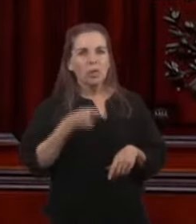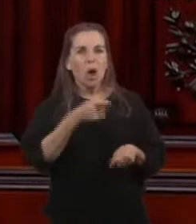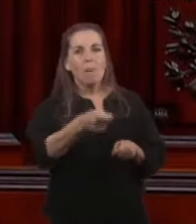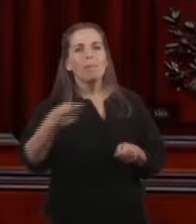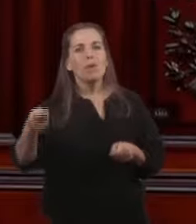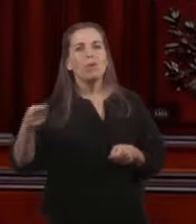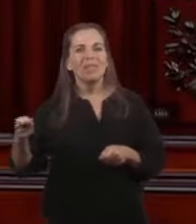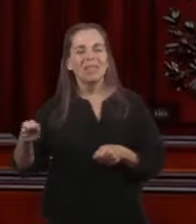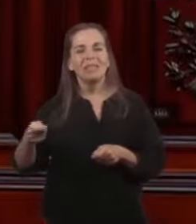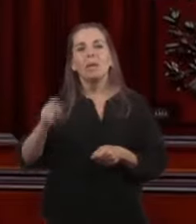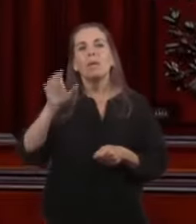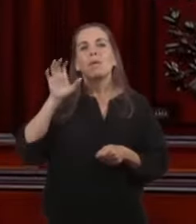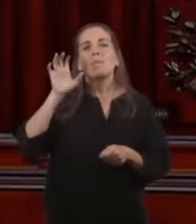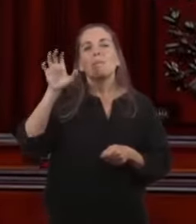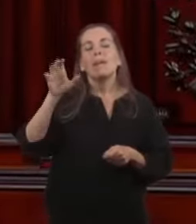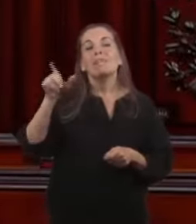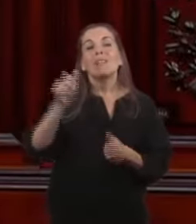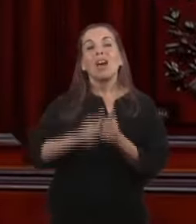Rosario